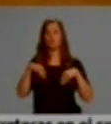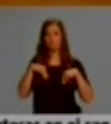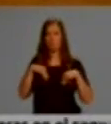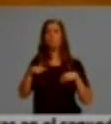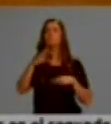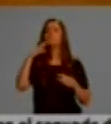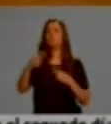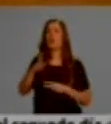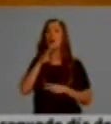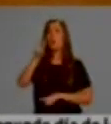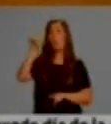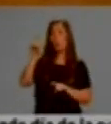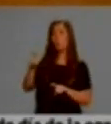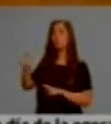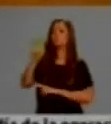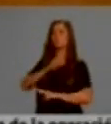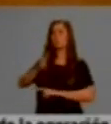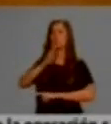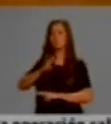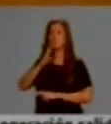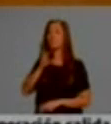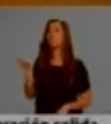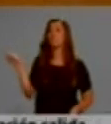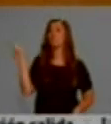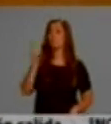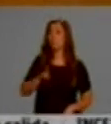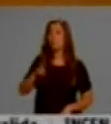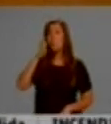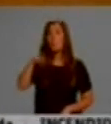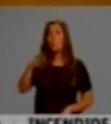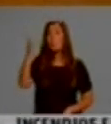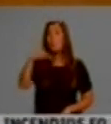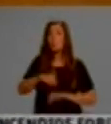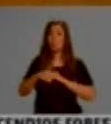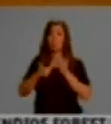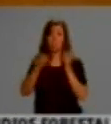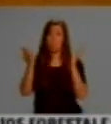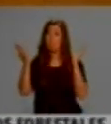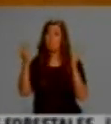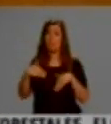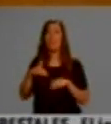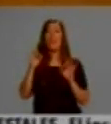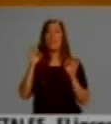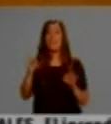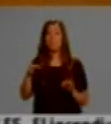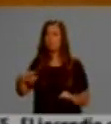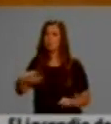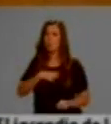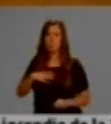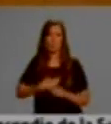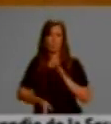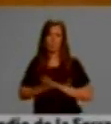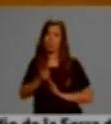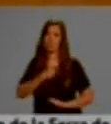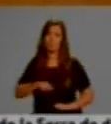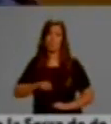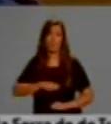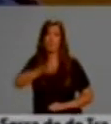y conteste a todas estas preguntas, porque, insisto, sin verdad no hay democracia, y eso es insoportable para España.